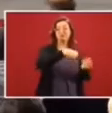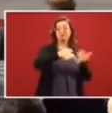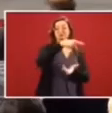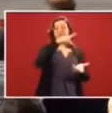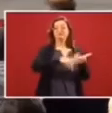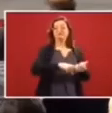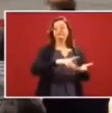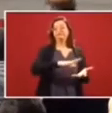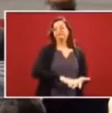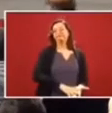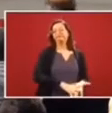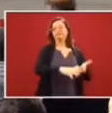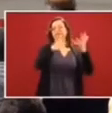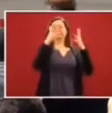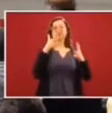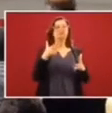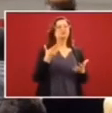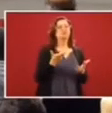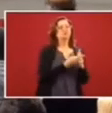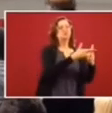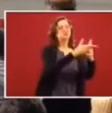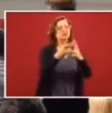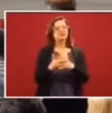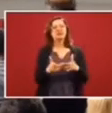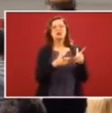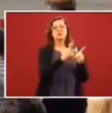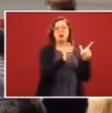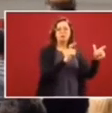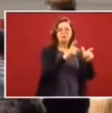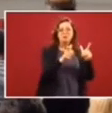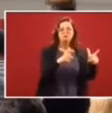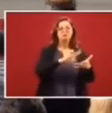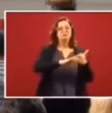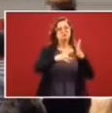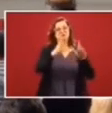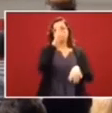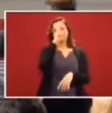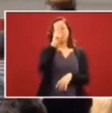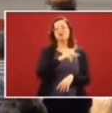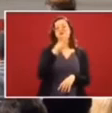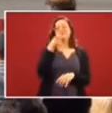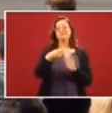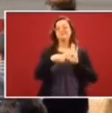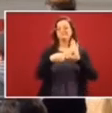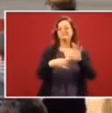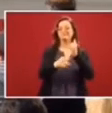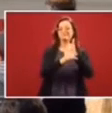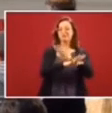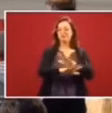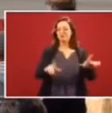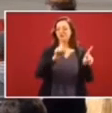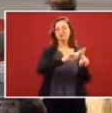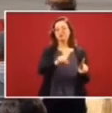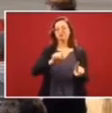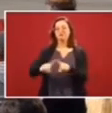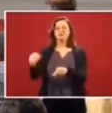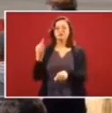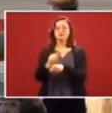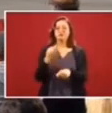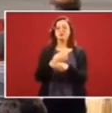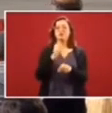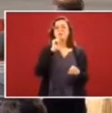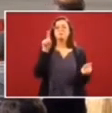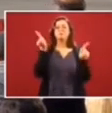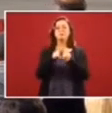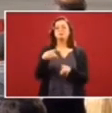de la gente pues un negocio. Y bueno, pues Peña Nieto, ¿qué les puedo decir? Lleva por lo mismo, él simplemente se dedicó a robar. Y